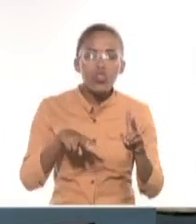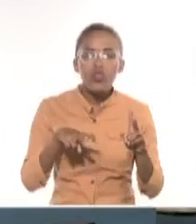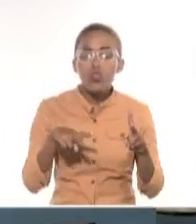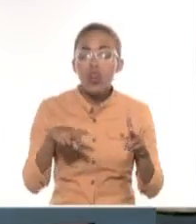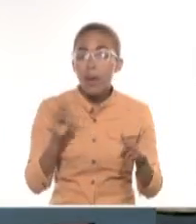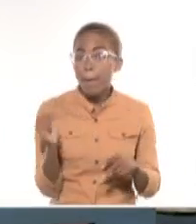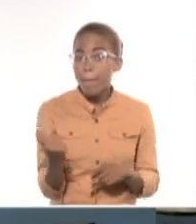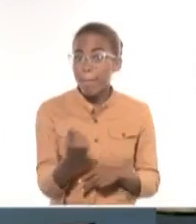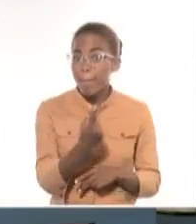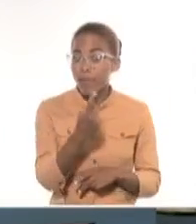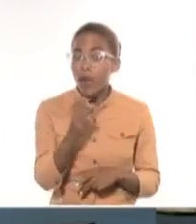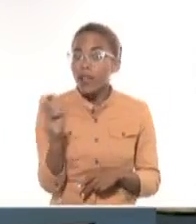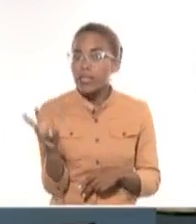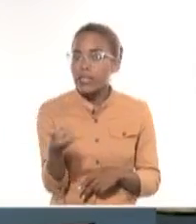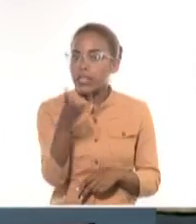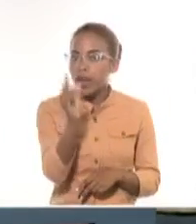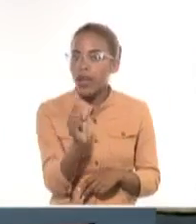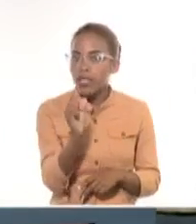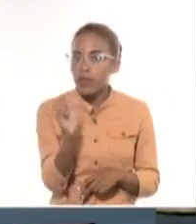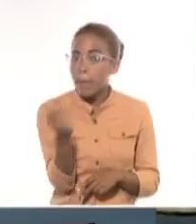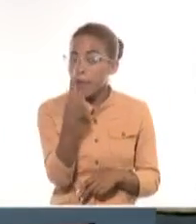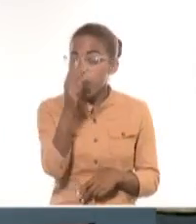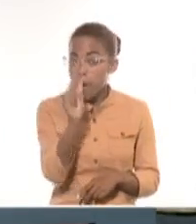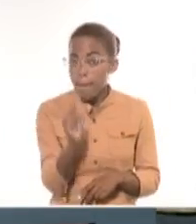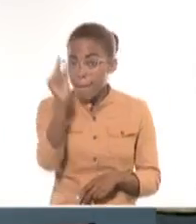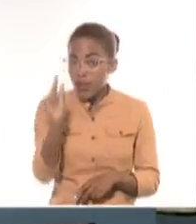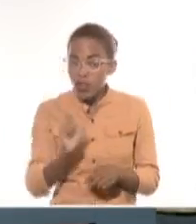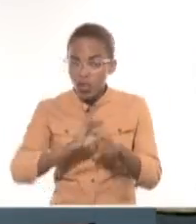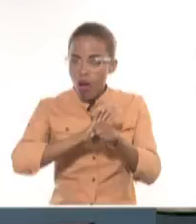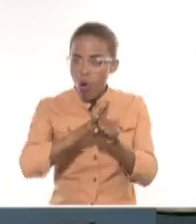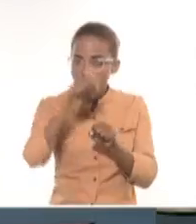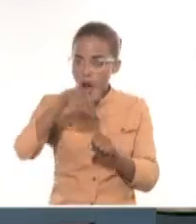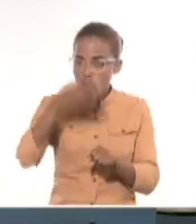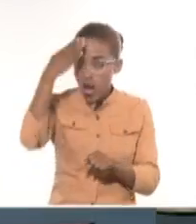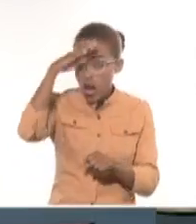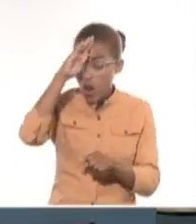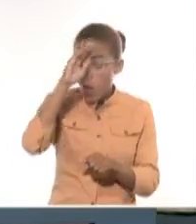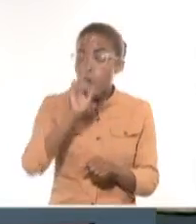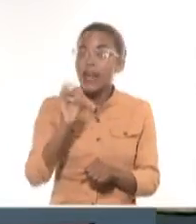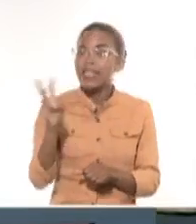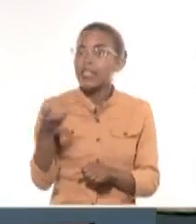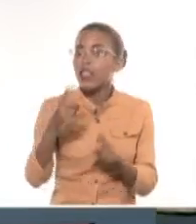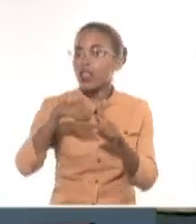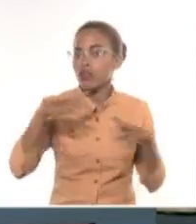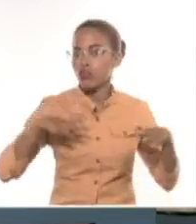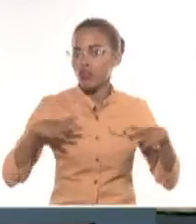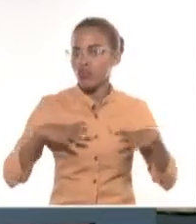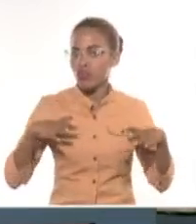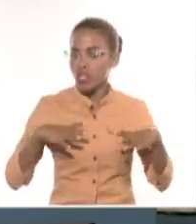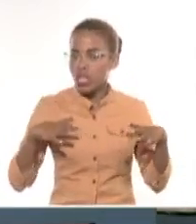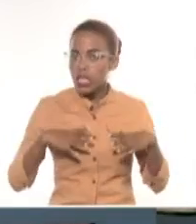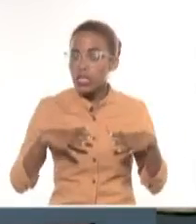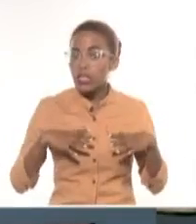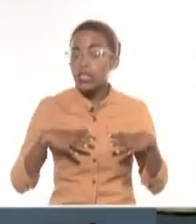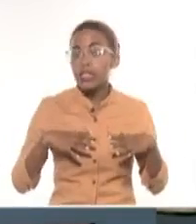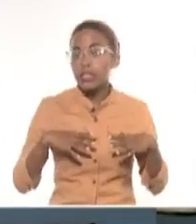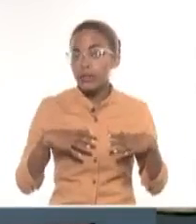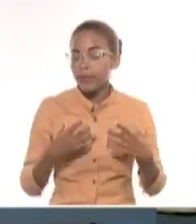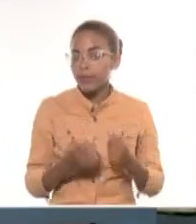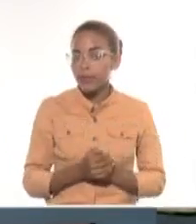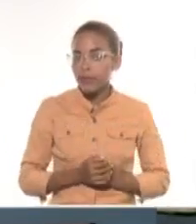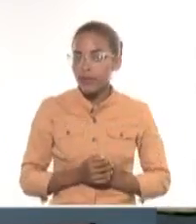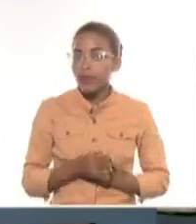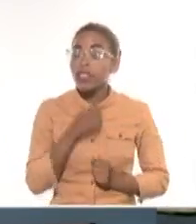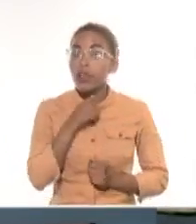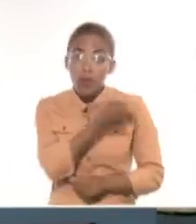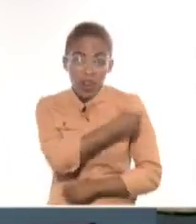los 3 primeros casos de COVID en nuestro país. 3 turistas que, gracias a la información que la